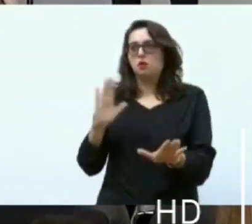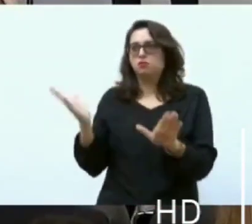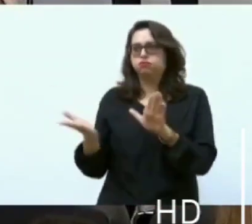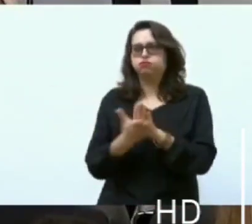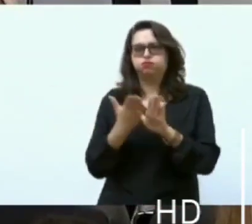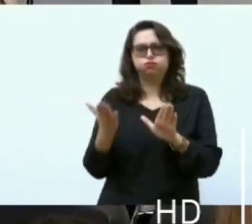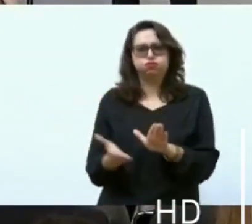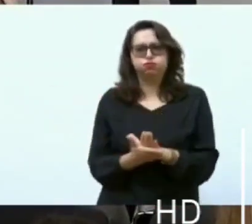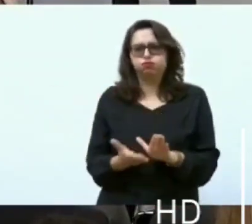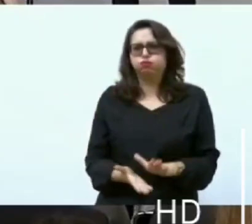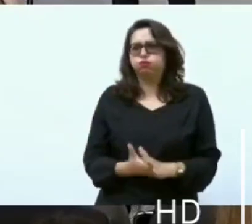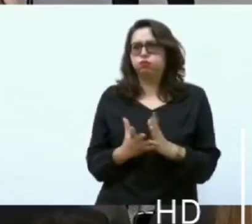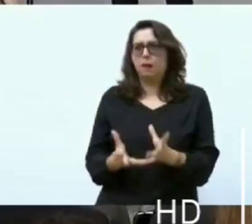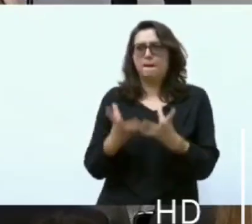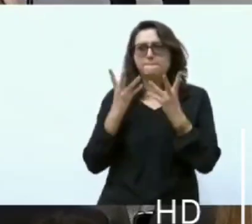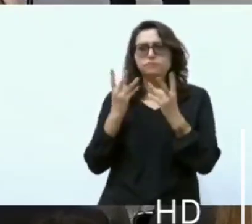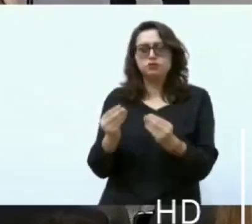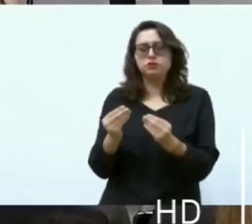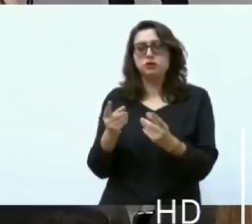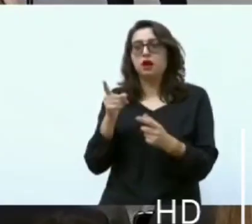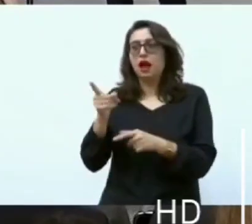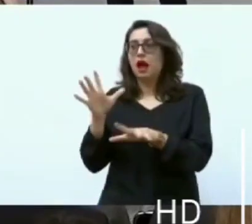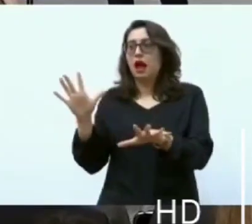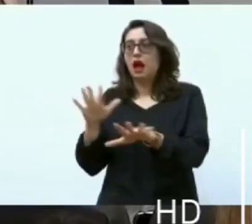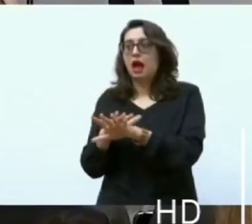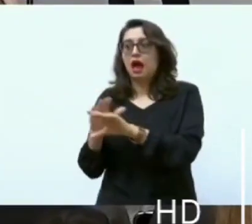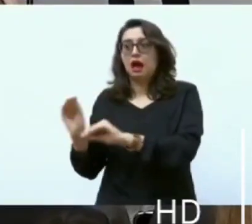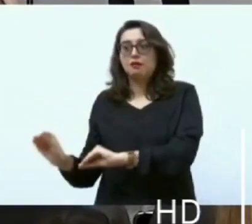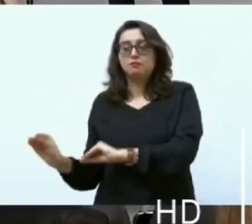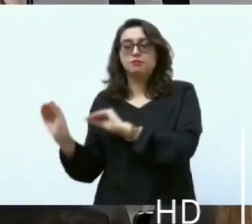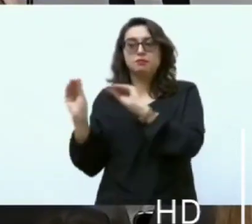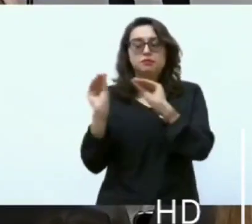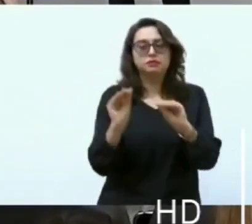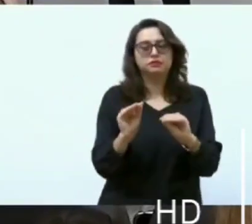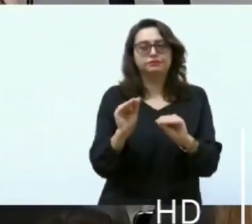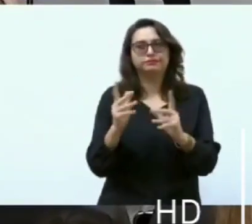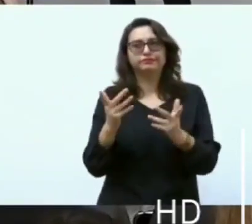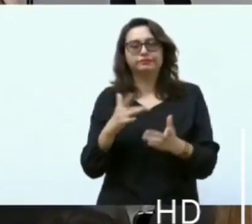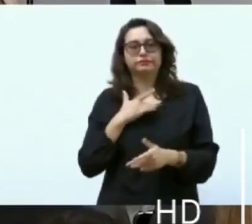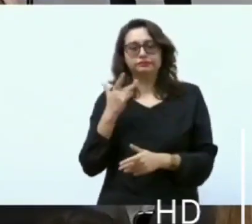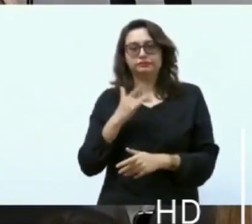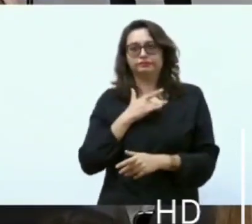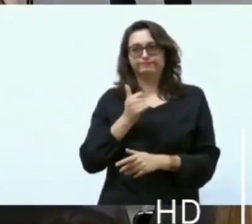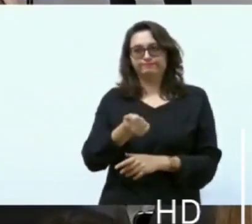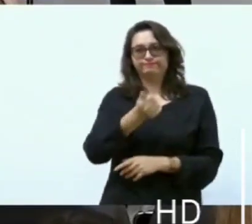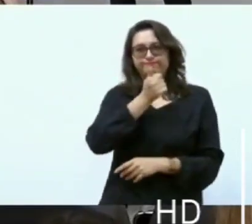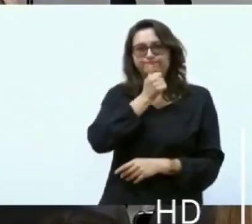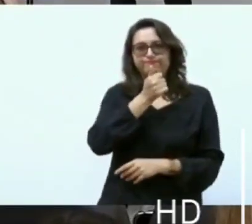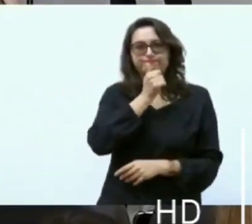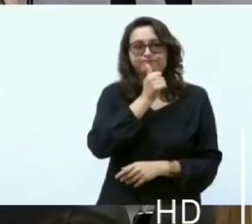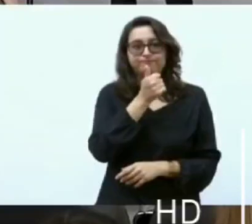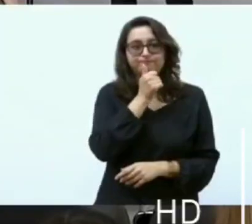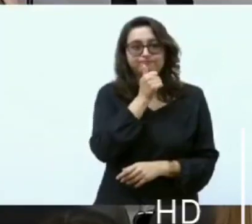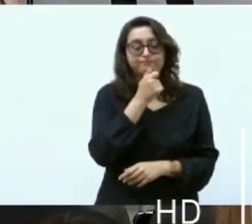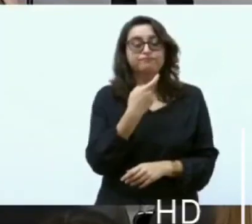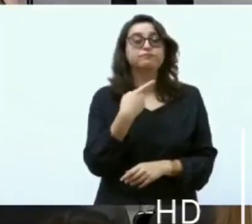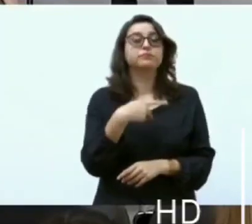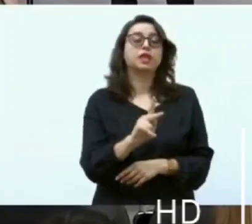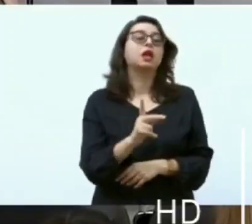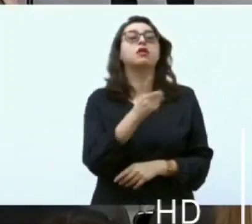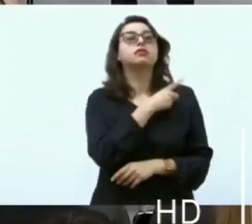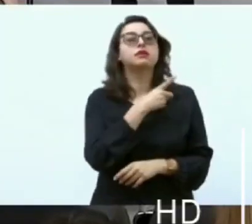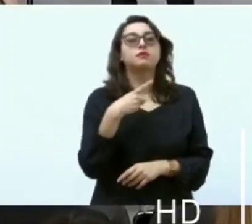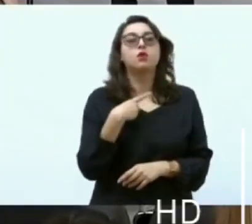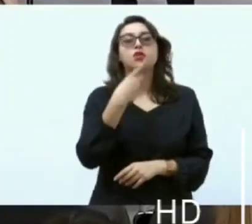y aunque todavía no se hace el cambio, es importante decirlo